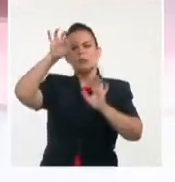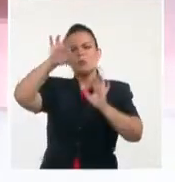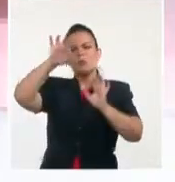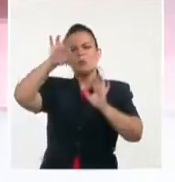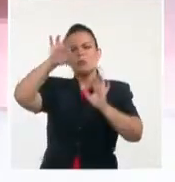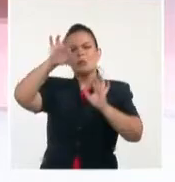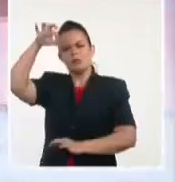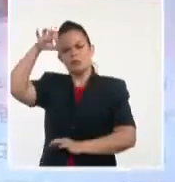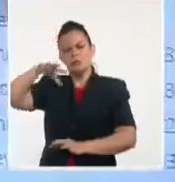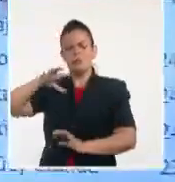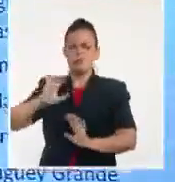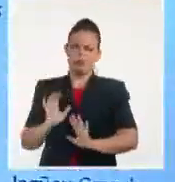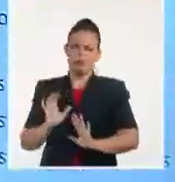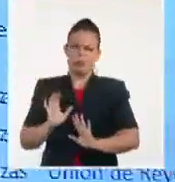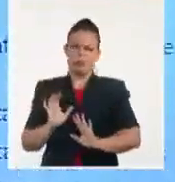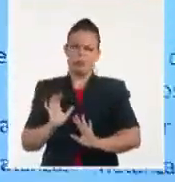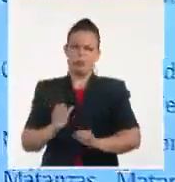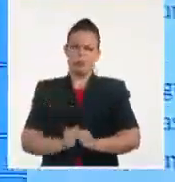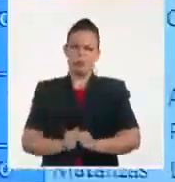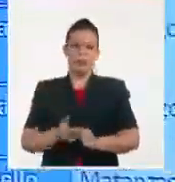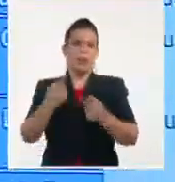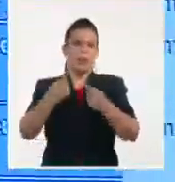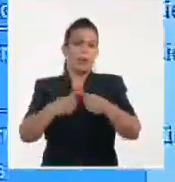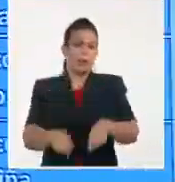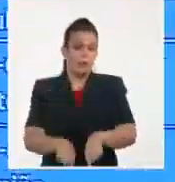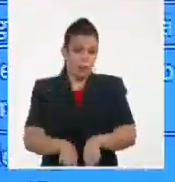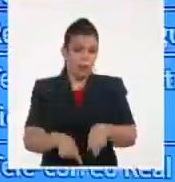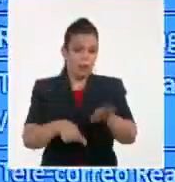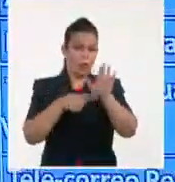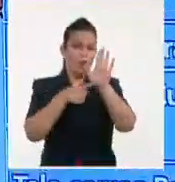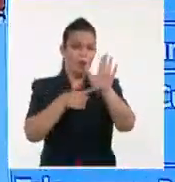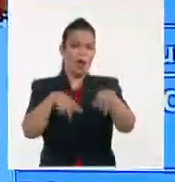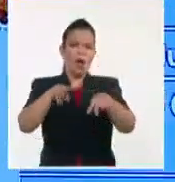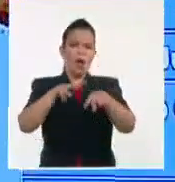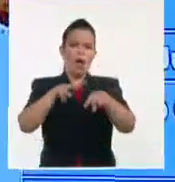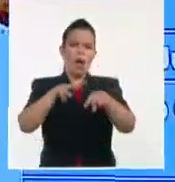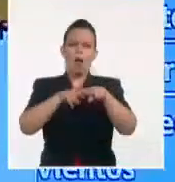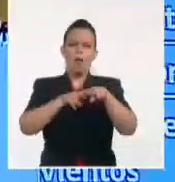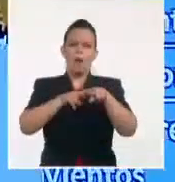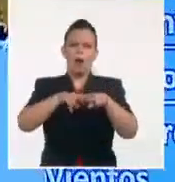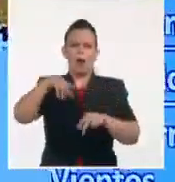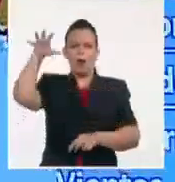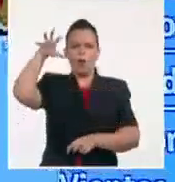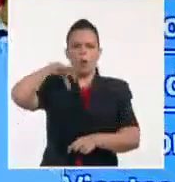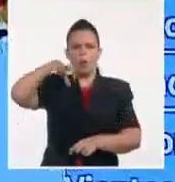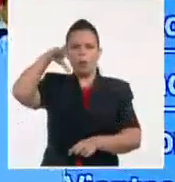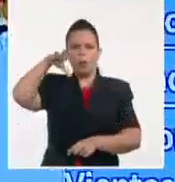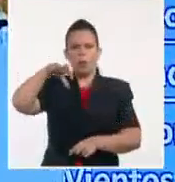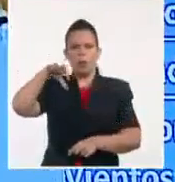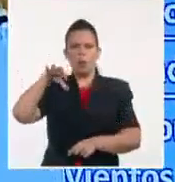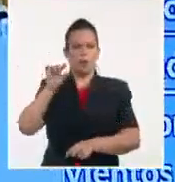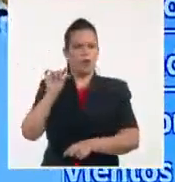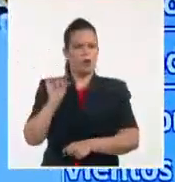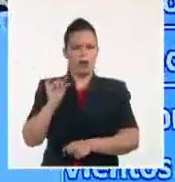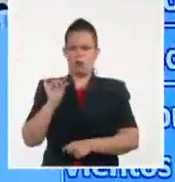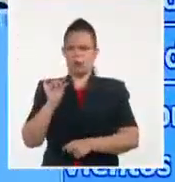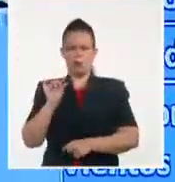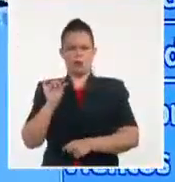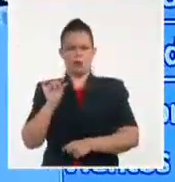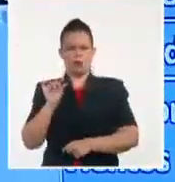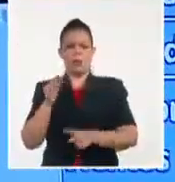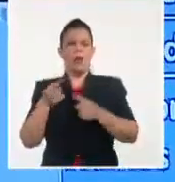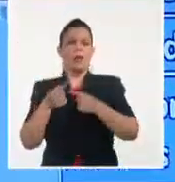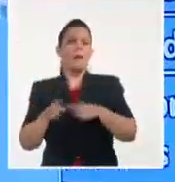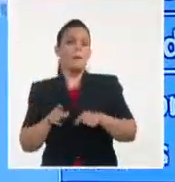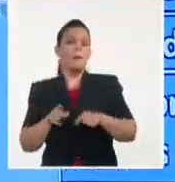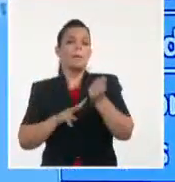que en la capital casi no llovió. En la vecina provincia de Mayabeque,